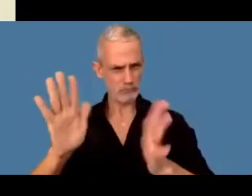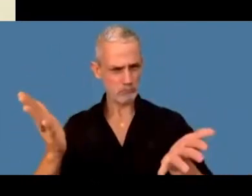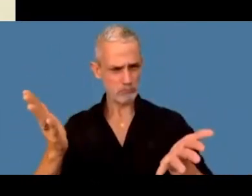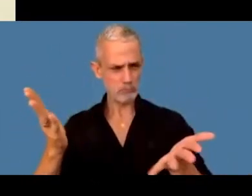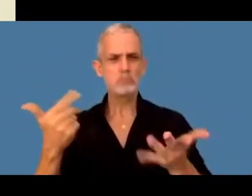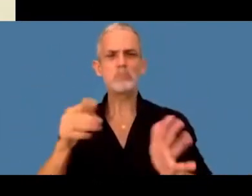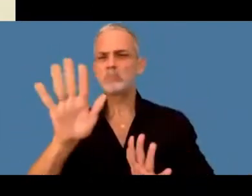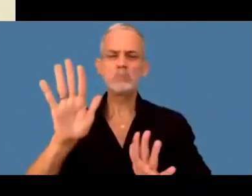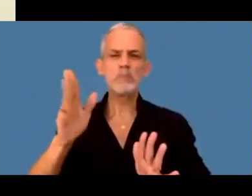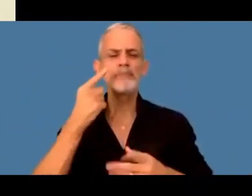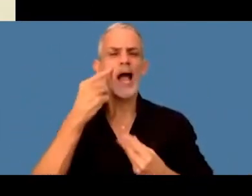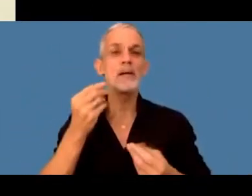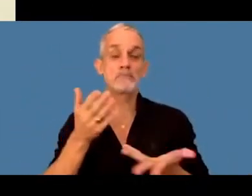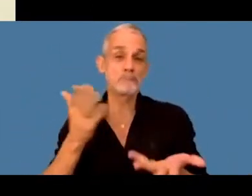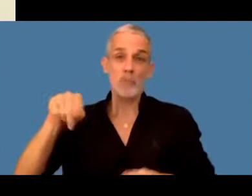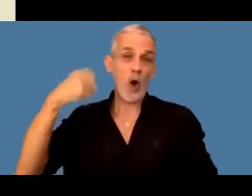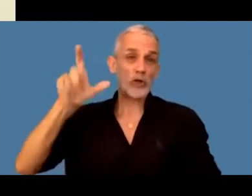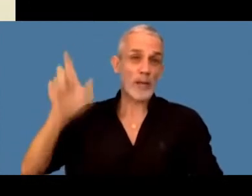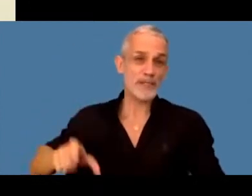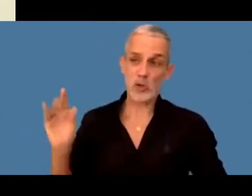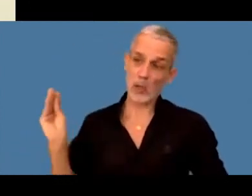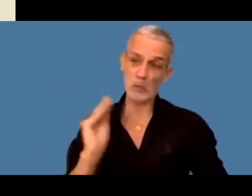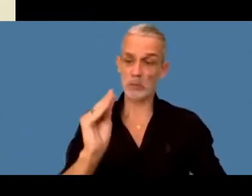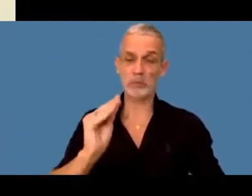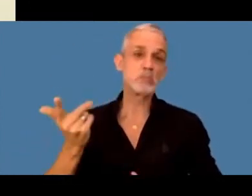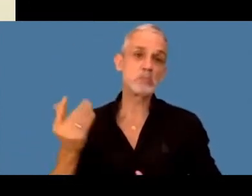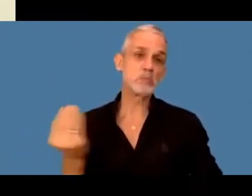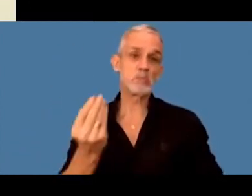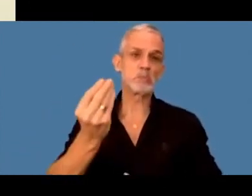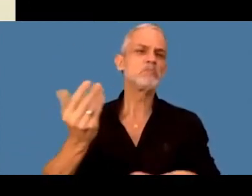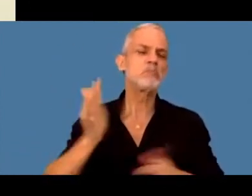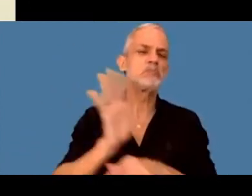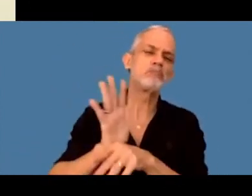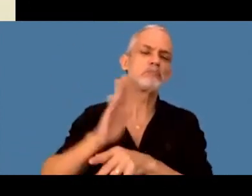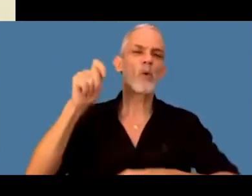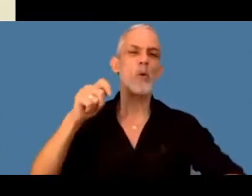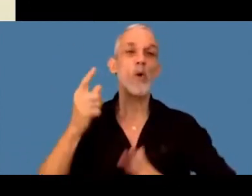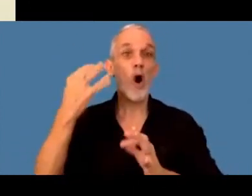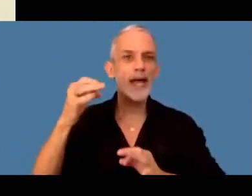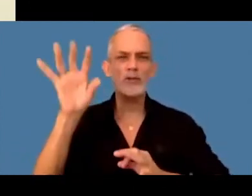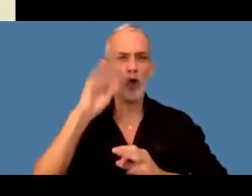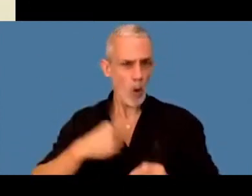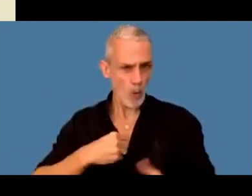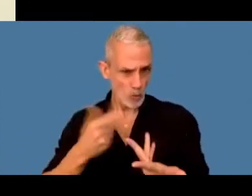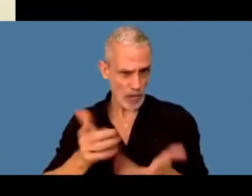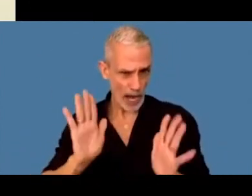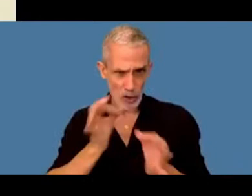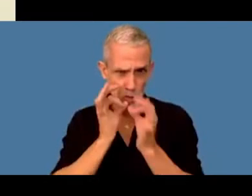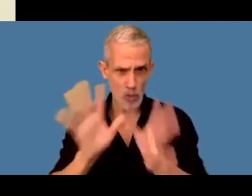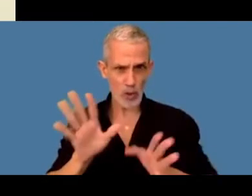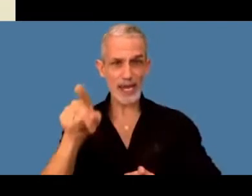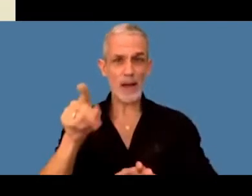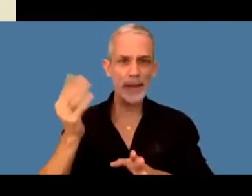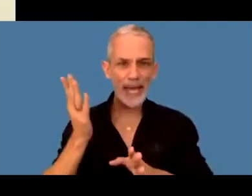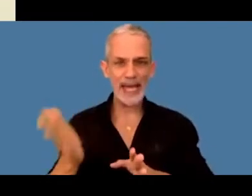a una asistencia técnica? Buscamos a alguien, después esto puede ser obligatorio o voluntario. Y para mi sorpresa,